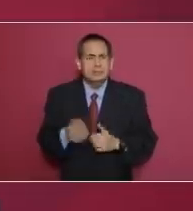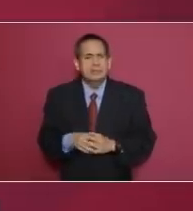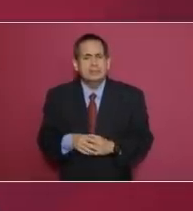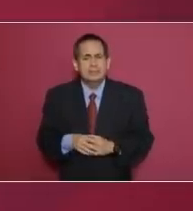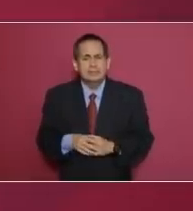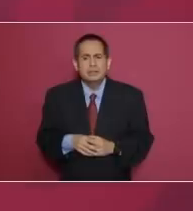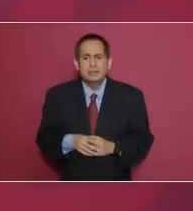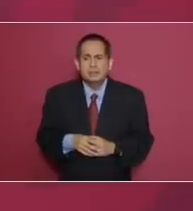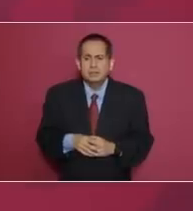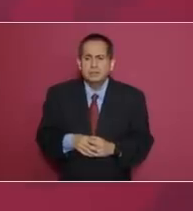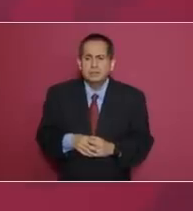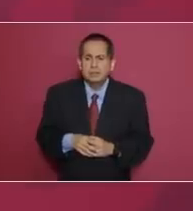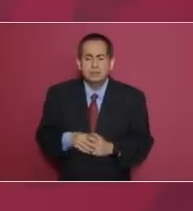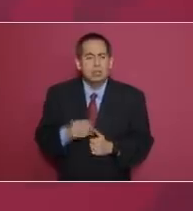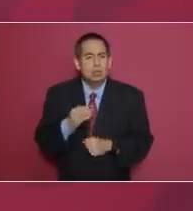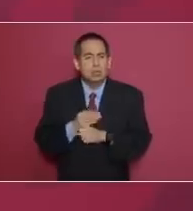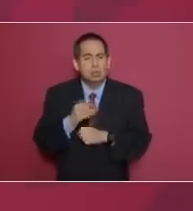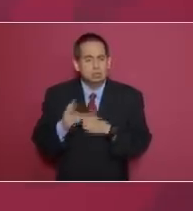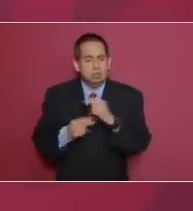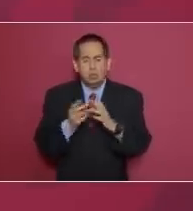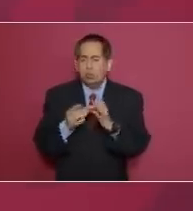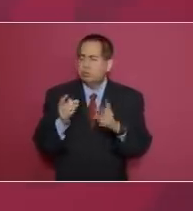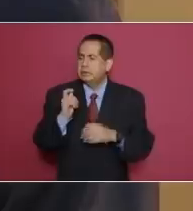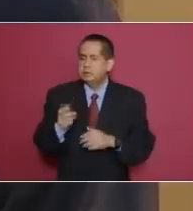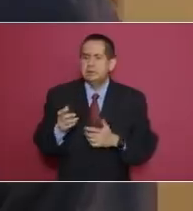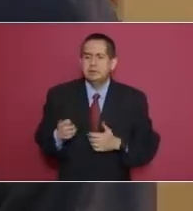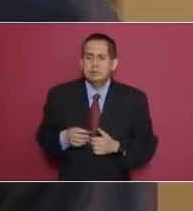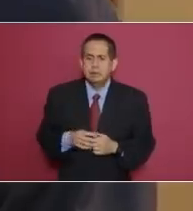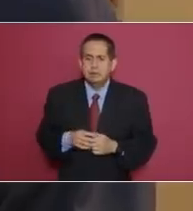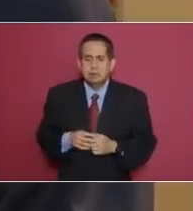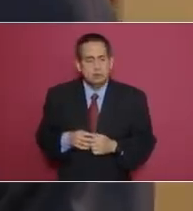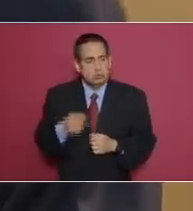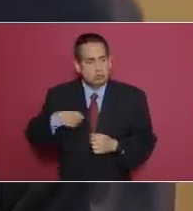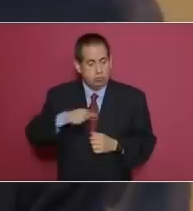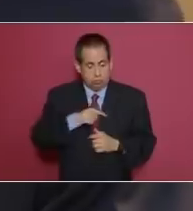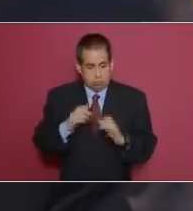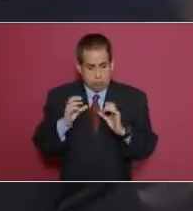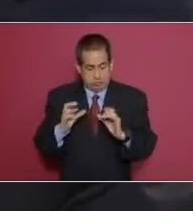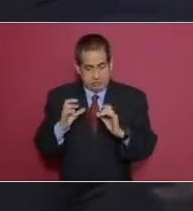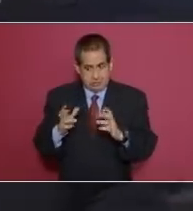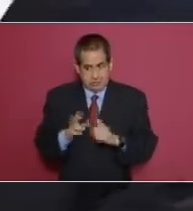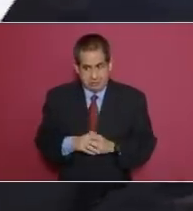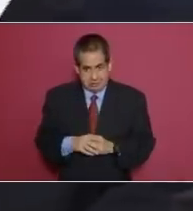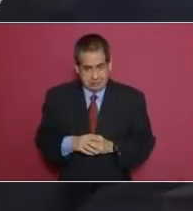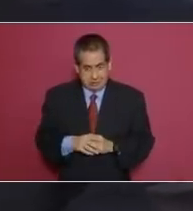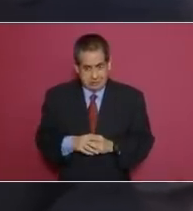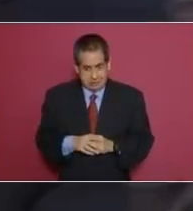porque vamos nosotros a cuidar